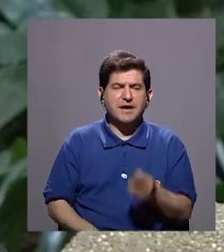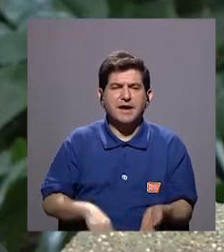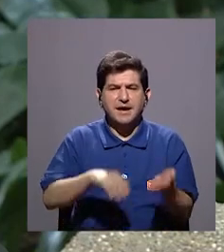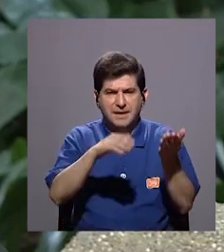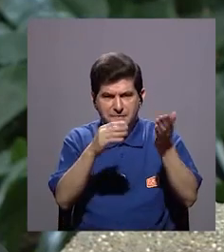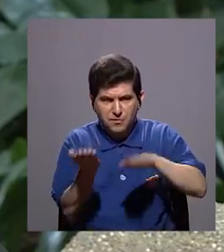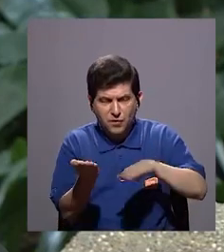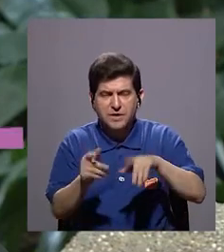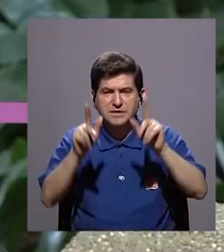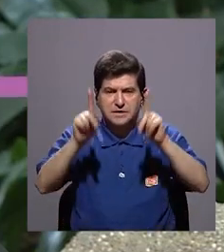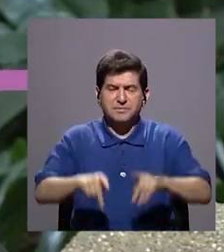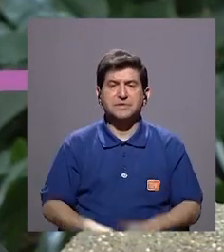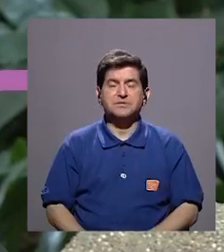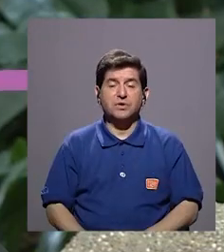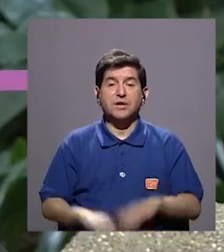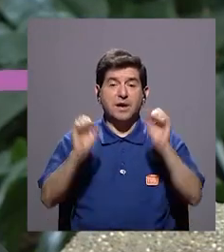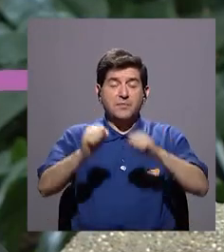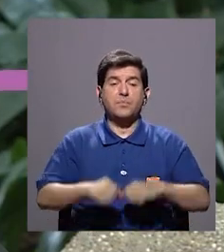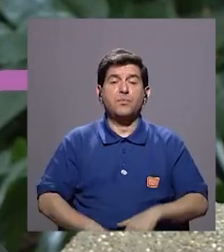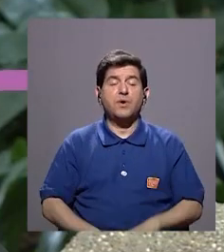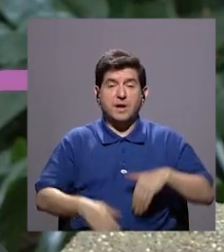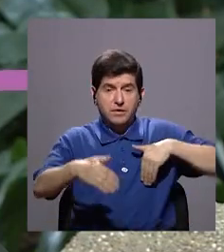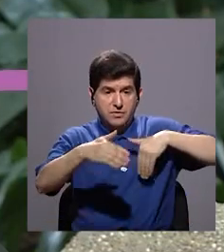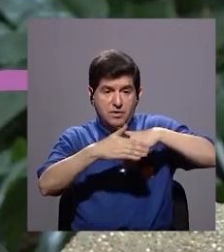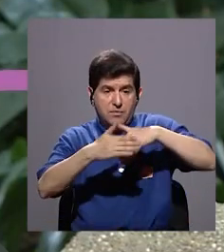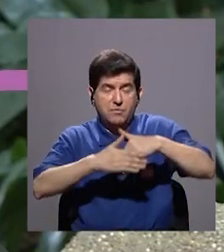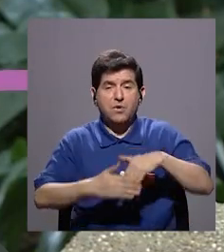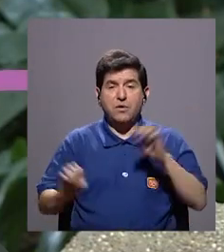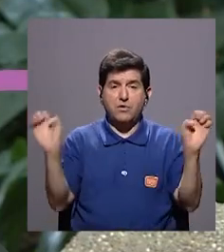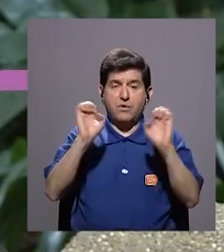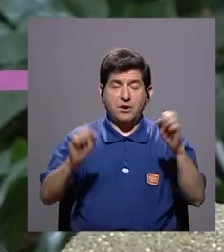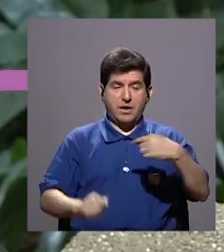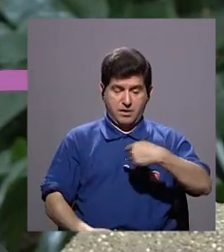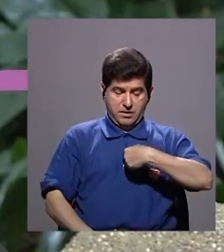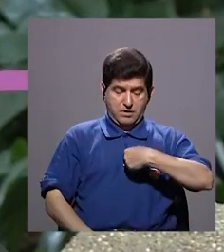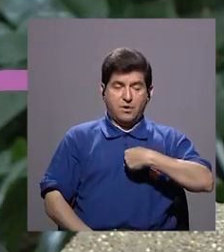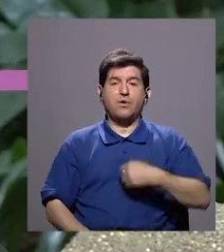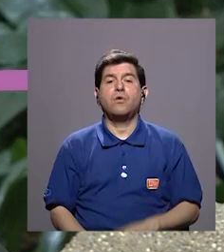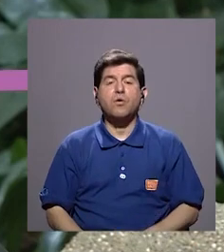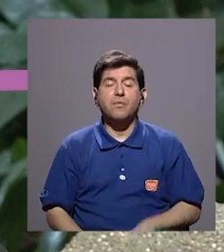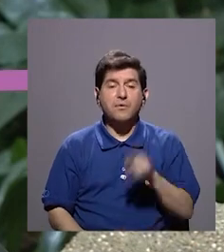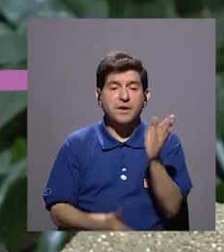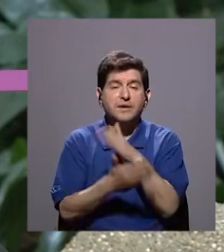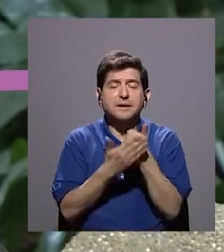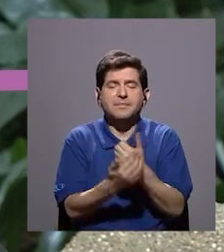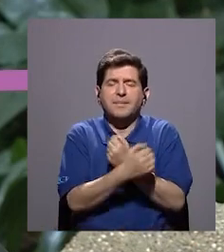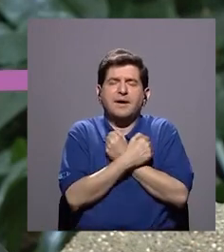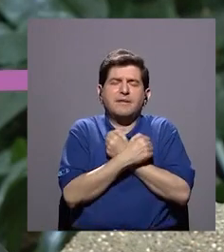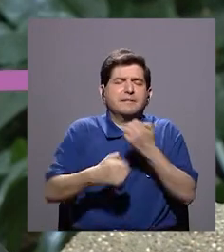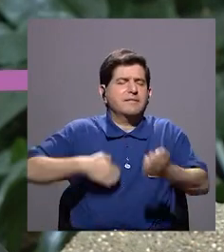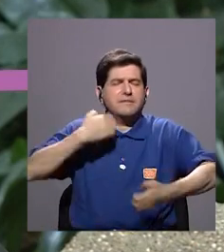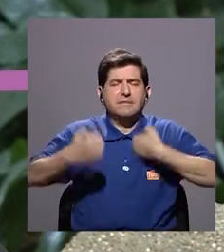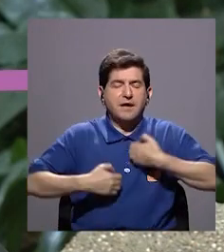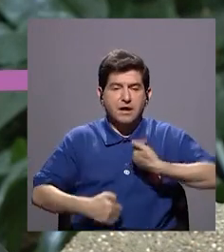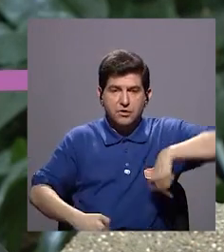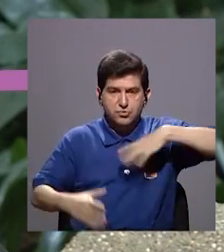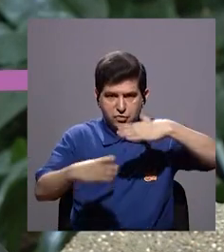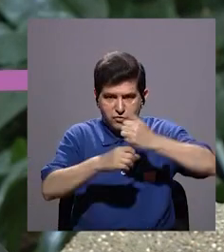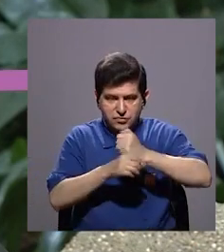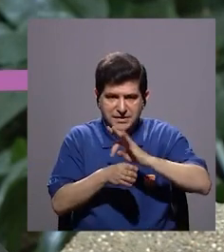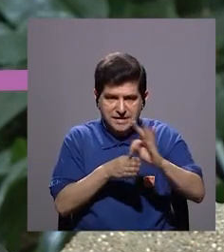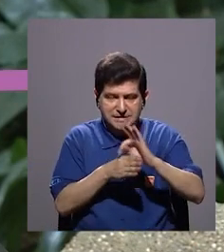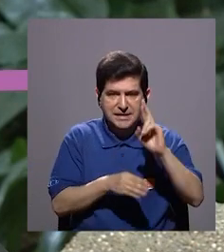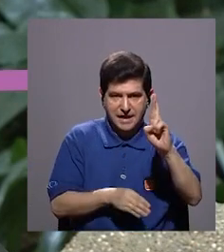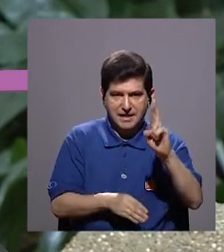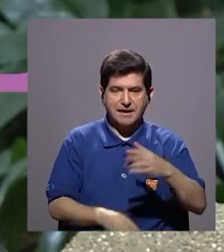bloqueo energético en el pecho, porque es la parte del amor, las emociones. Entonces, cuando nosotros hacemos Reiki en